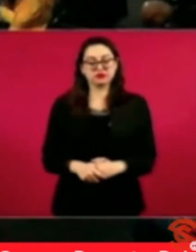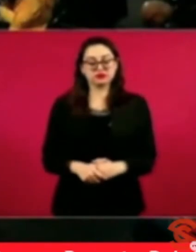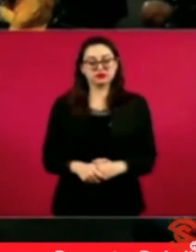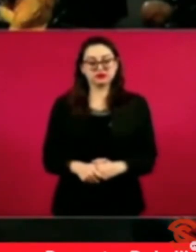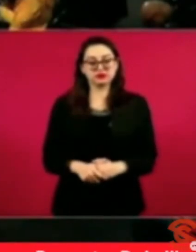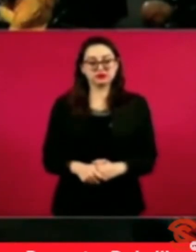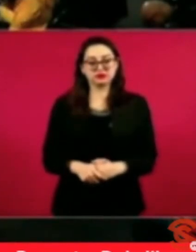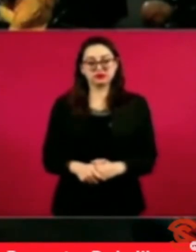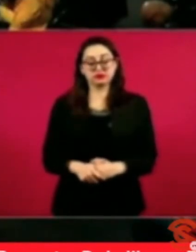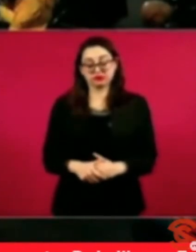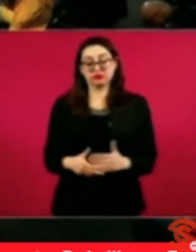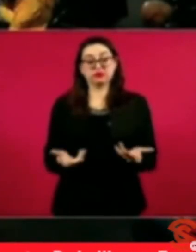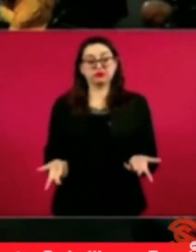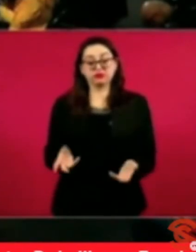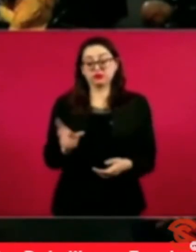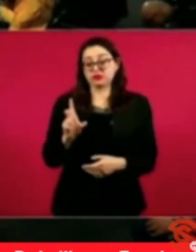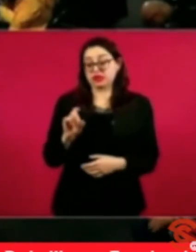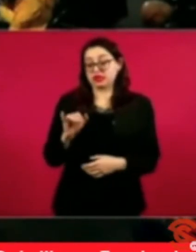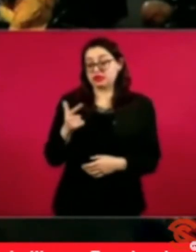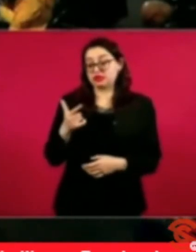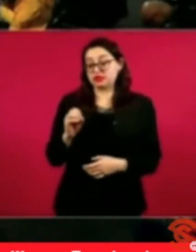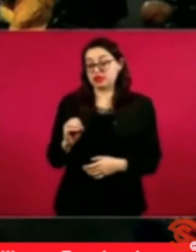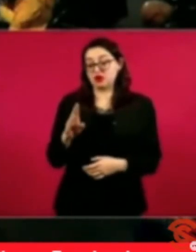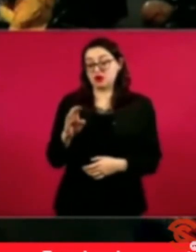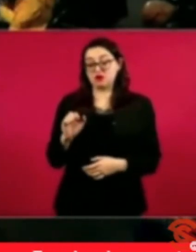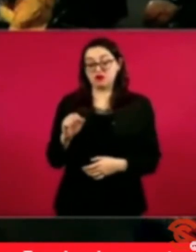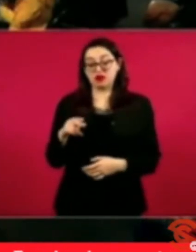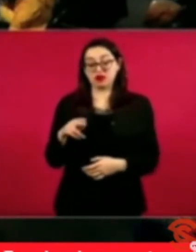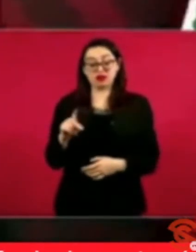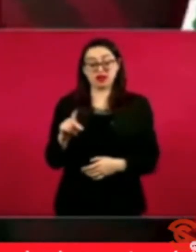Era la época de Diego Fernández de Ceballos,